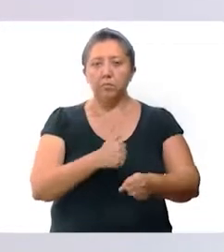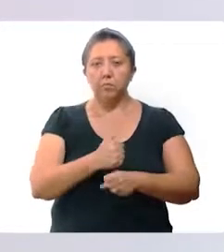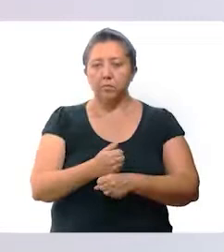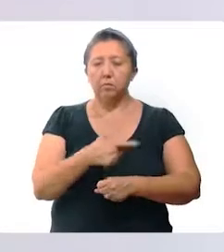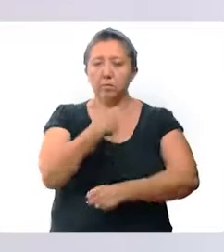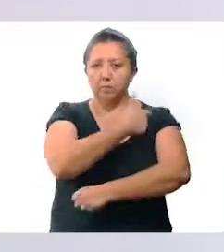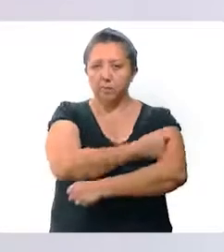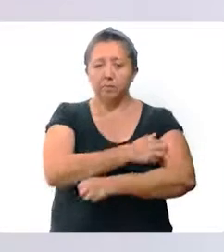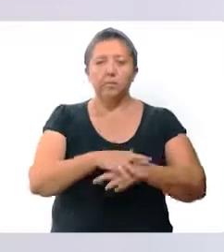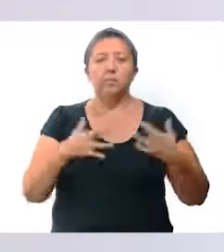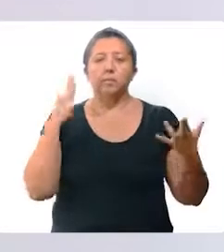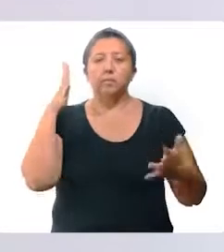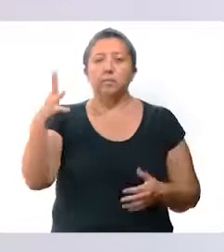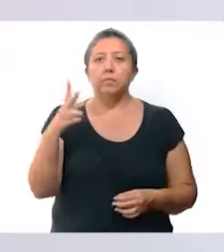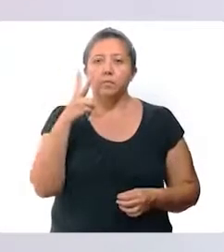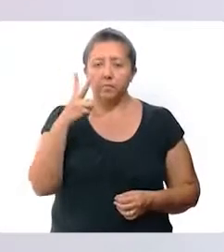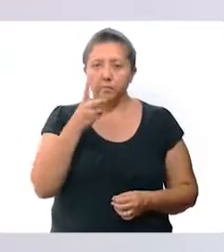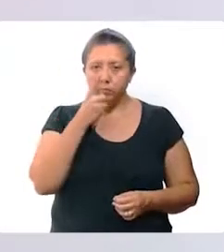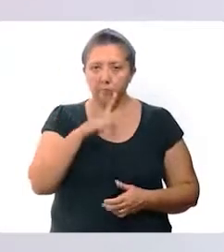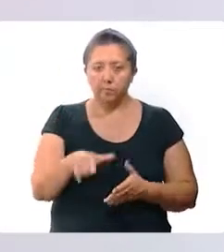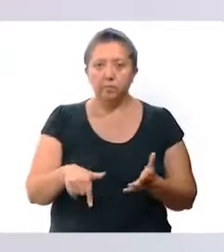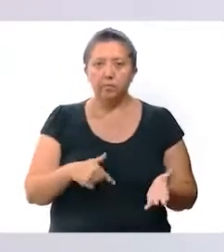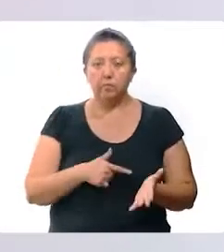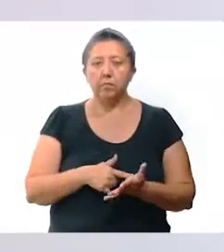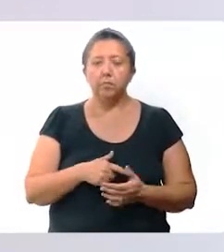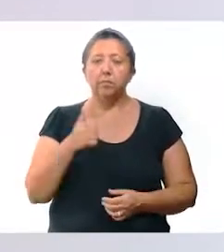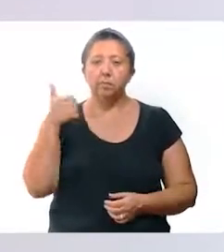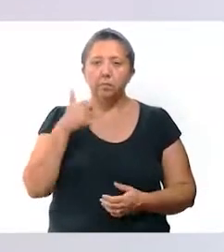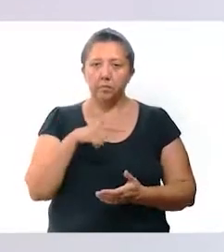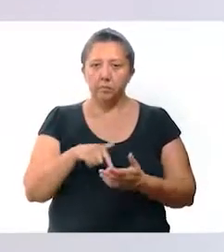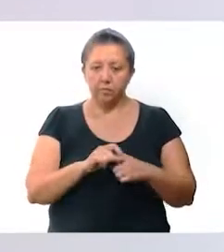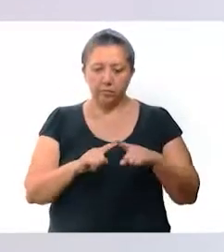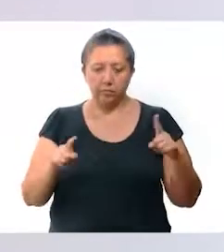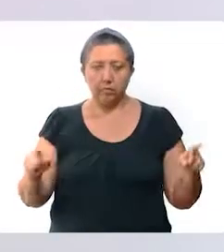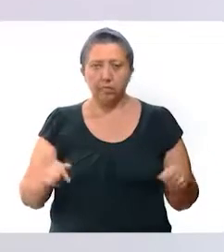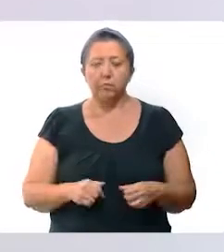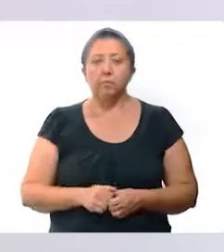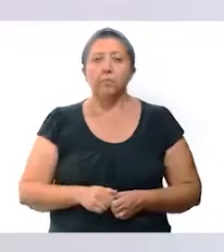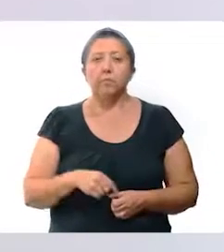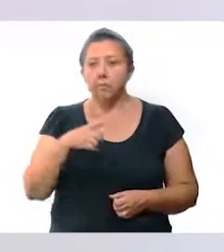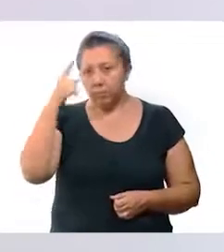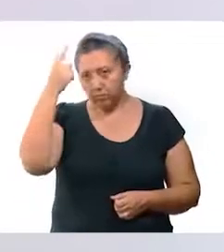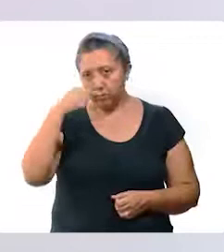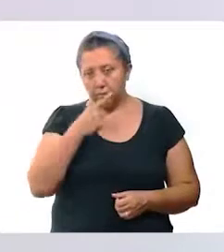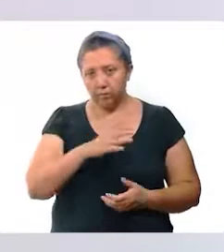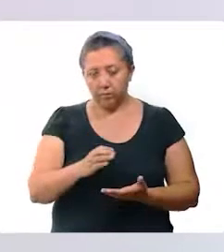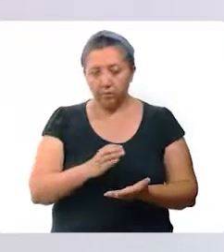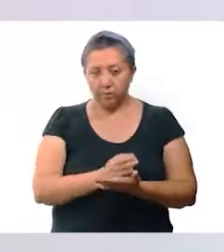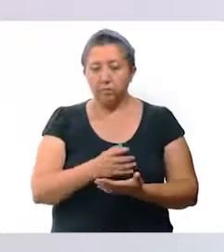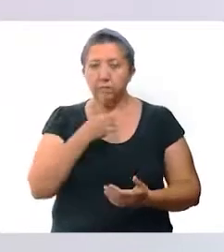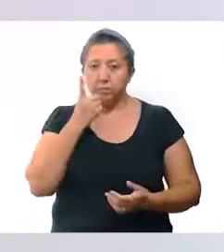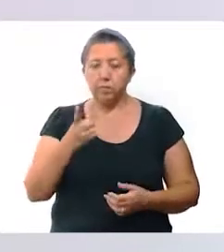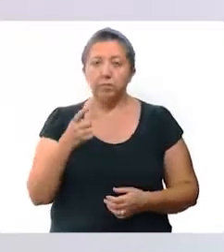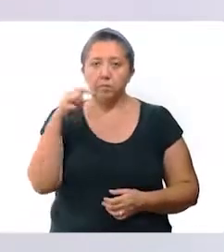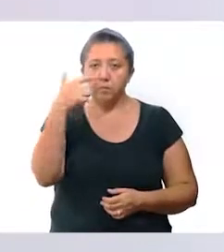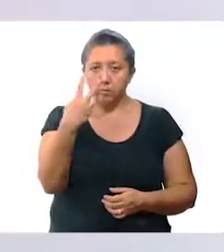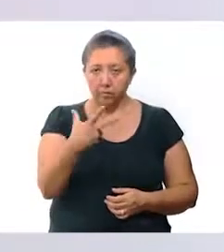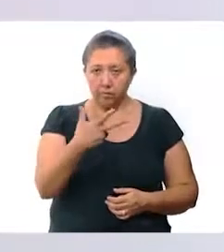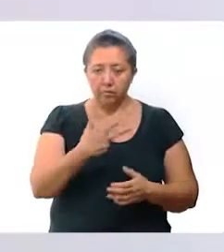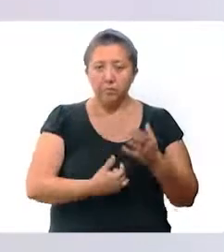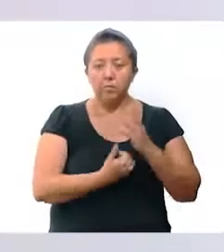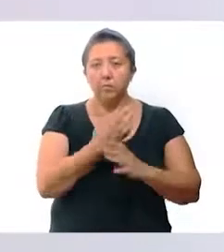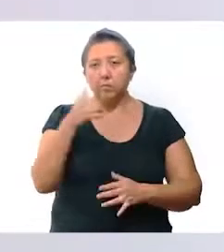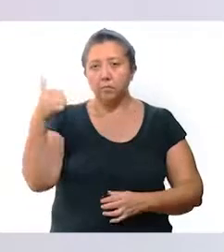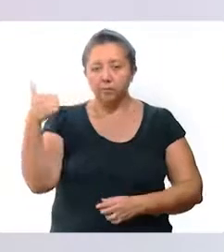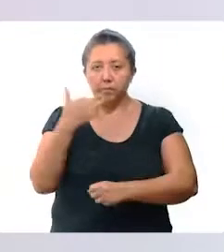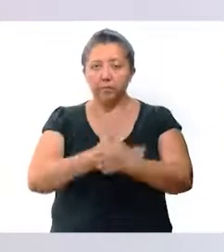La vacunación se realizará en 2 macrocentros y 6 módulos distribuidos estratégicamente en la ciudad y será de 8 de la mañana